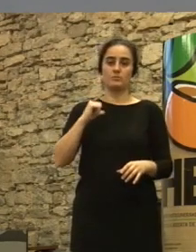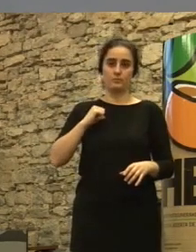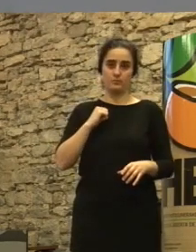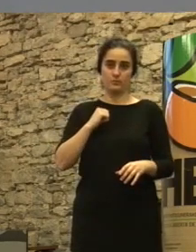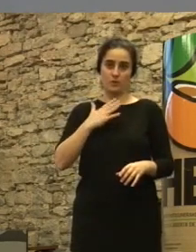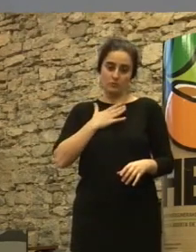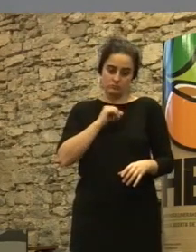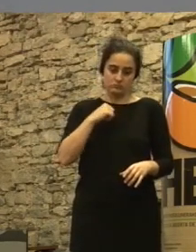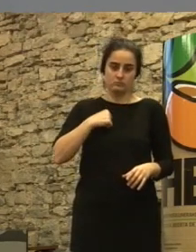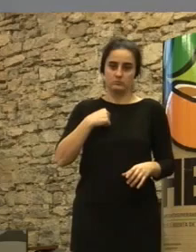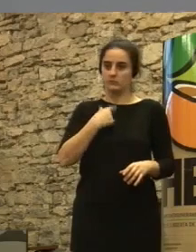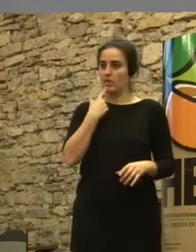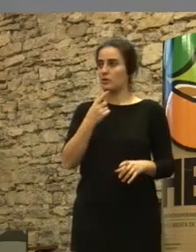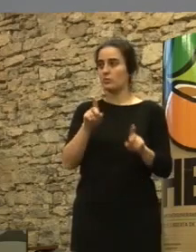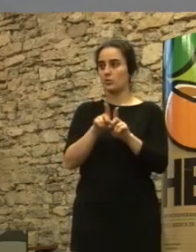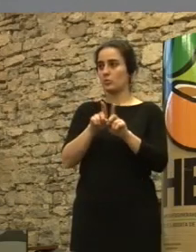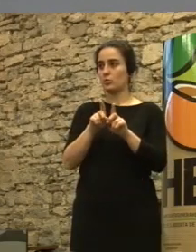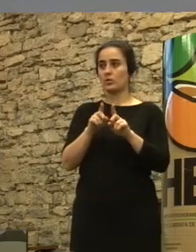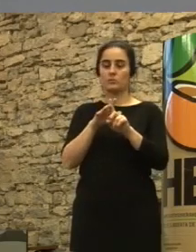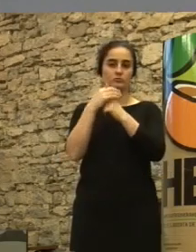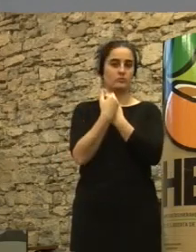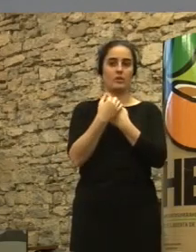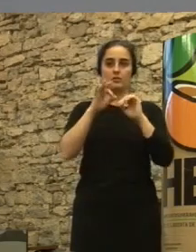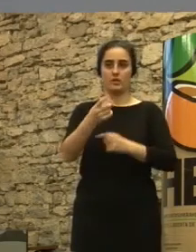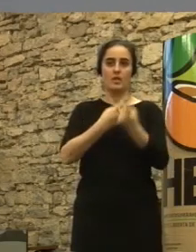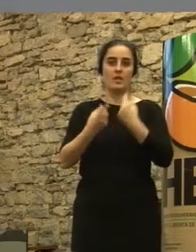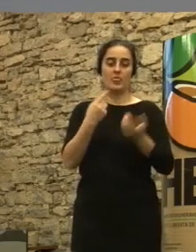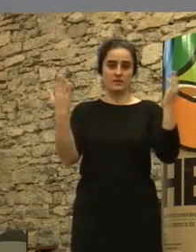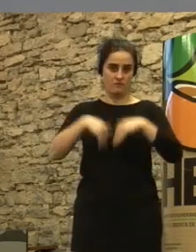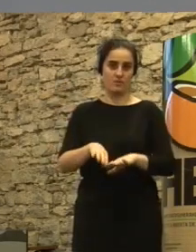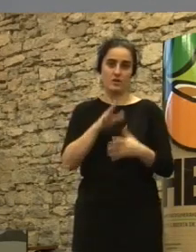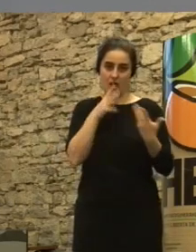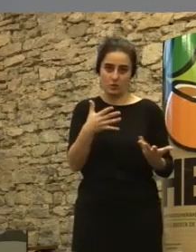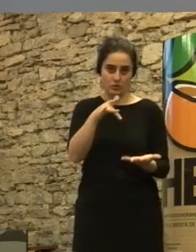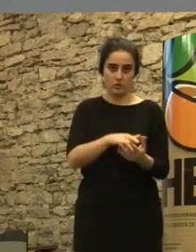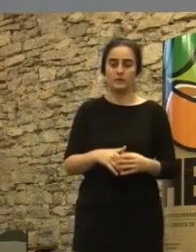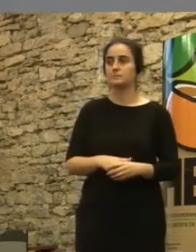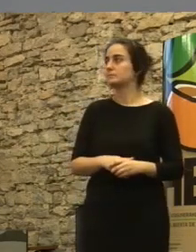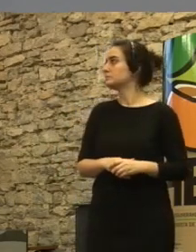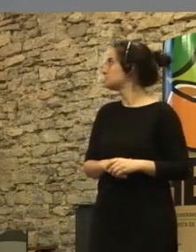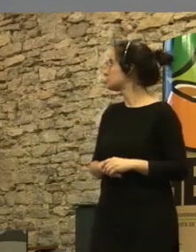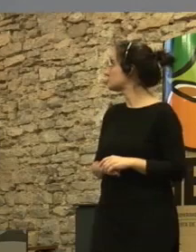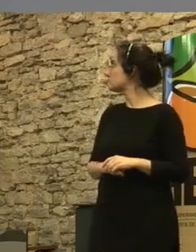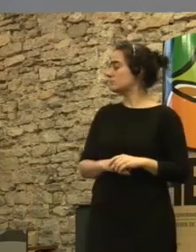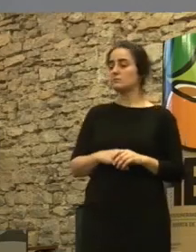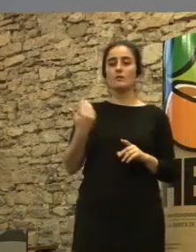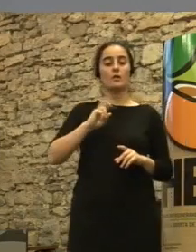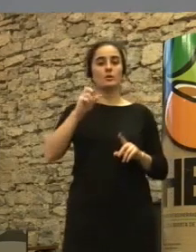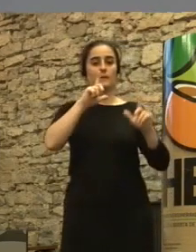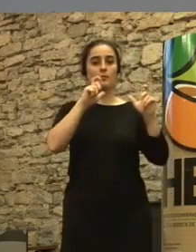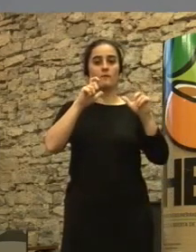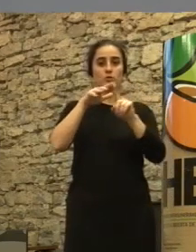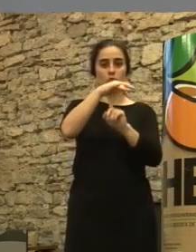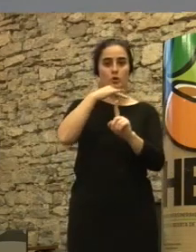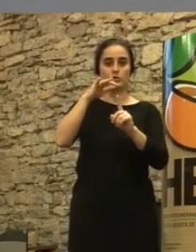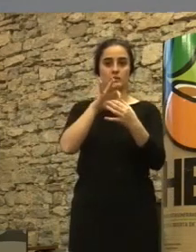mis compañeros, decido ponerlo siempre como uno de los casos de desinformación que hay ahora. Esto está pasando. Más cosas, fotos fuera de contexto, aquí tenemos una cosa de una